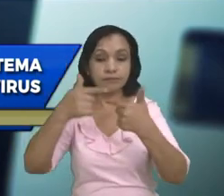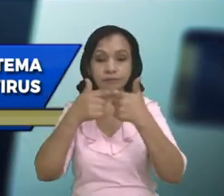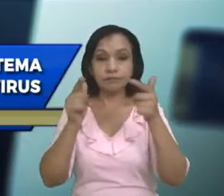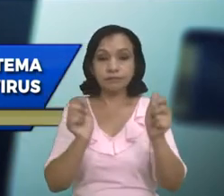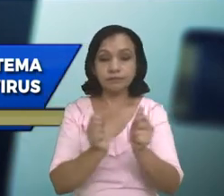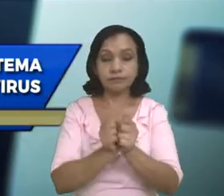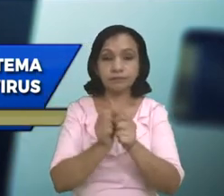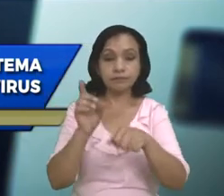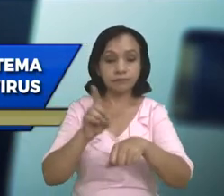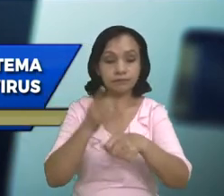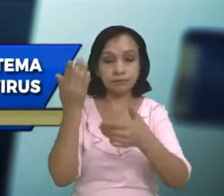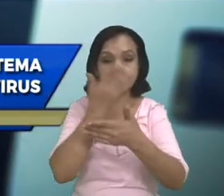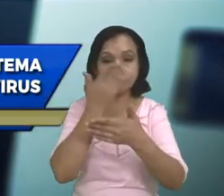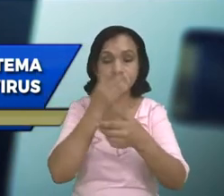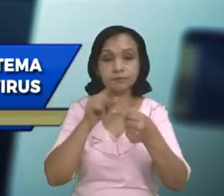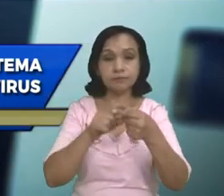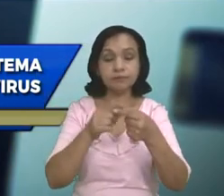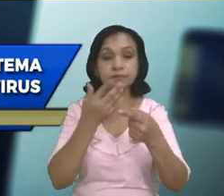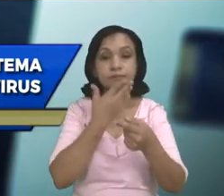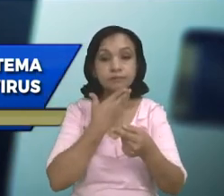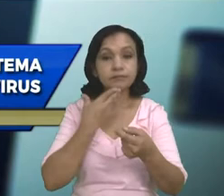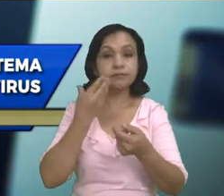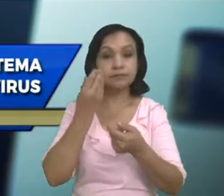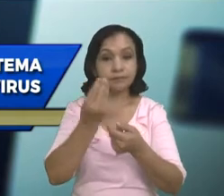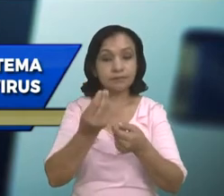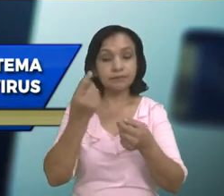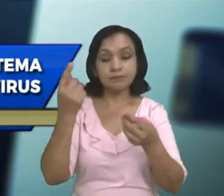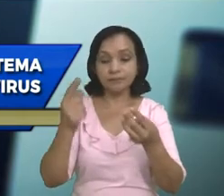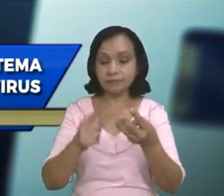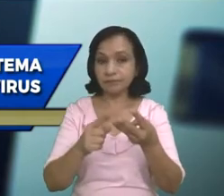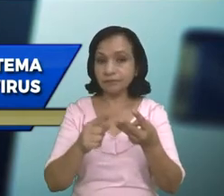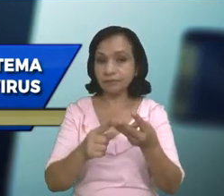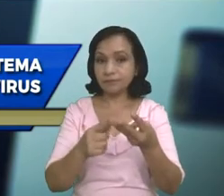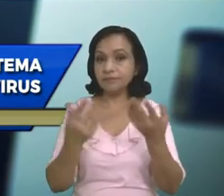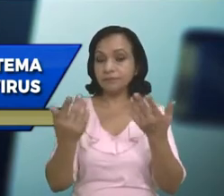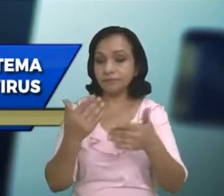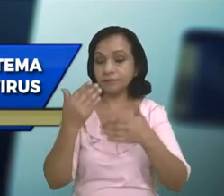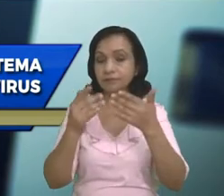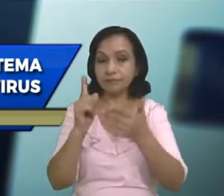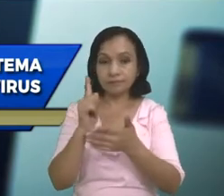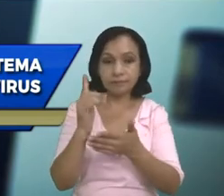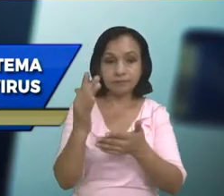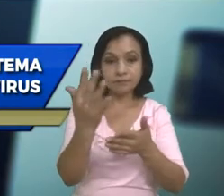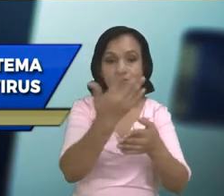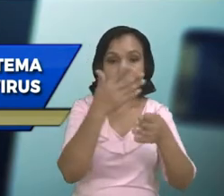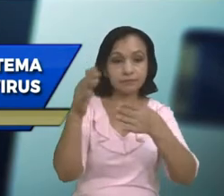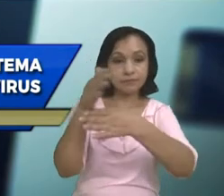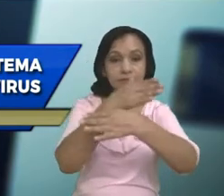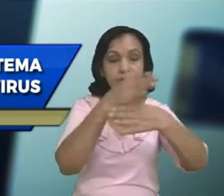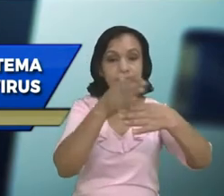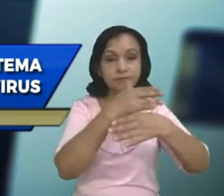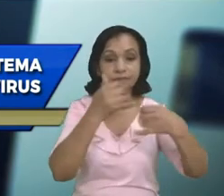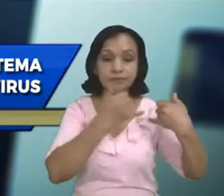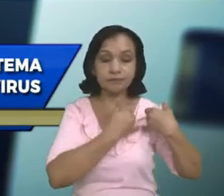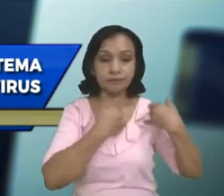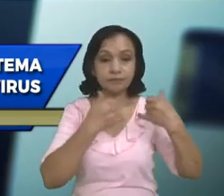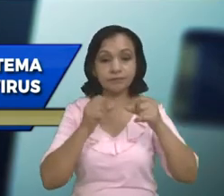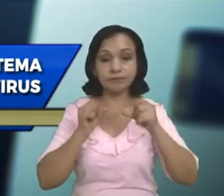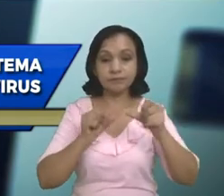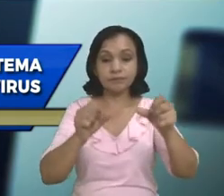la mente de la juventud y así cada una de las distintas instituciones y seguimos